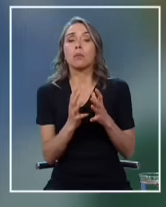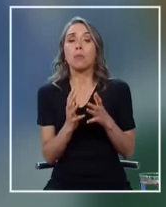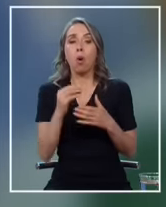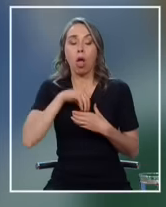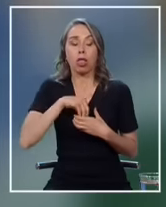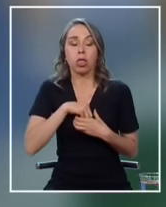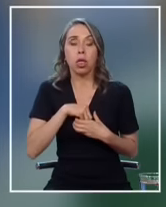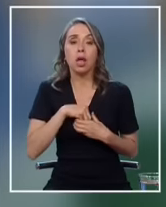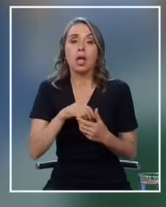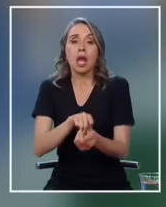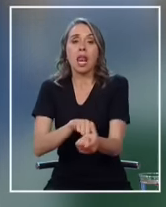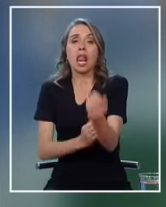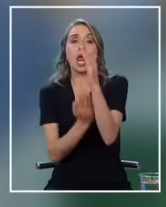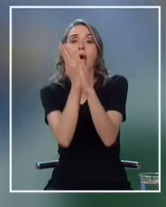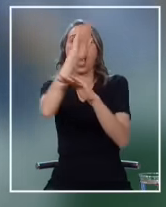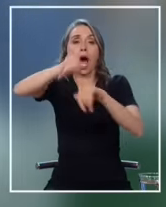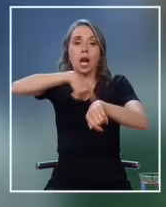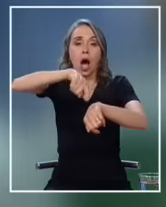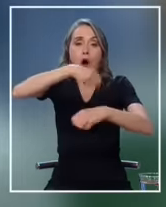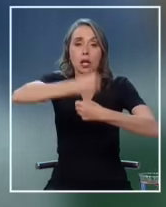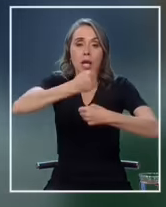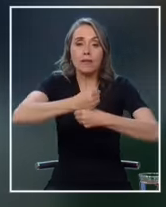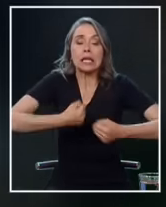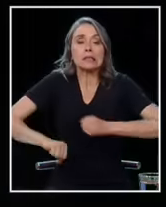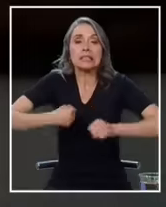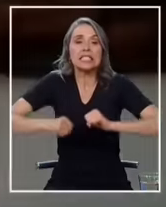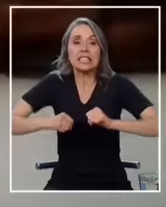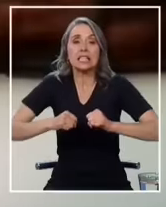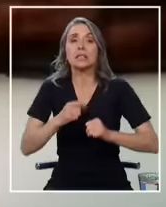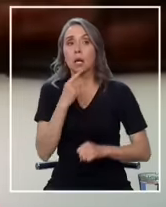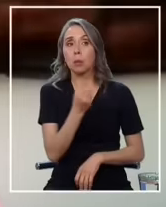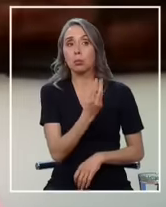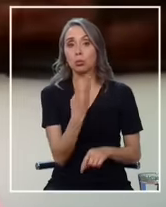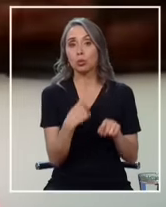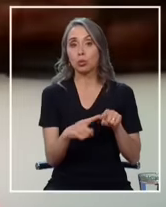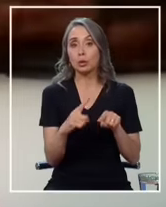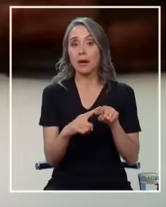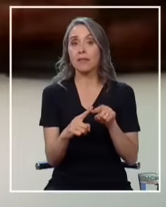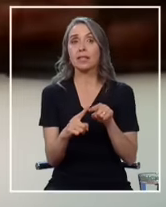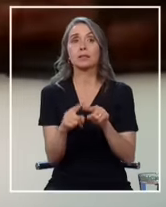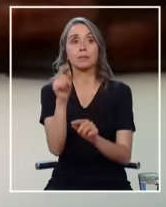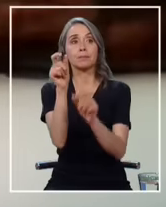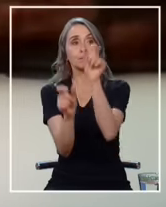emocional, las largas jornadas laborales y el estrés. Muchas veces, ¿cierto?,